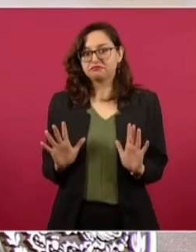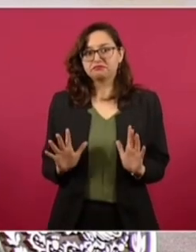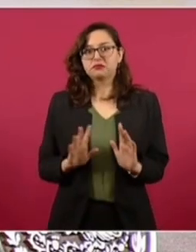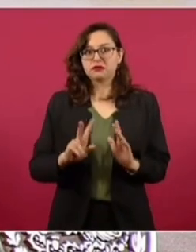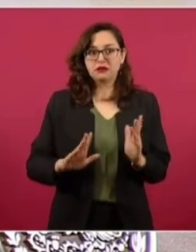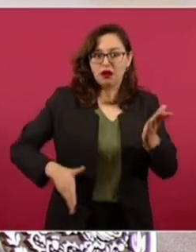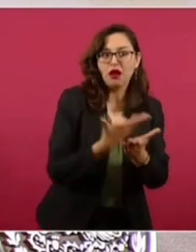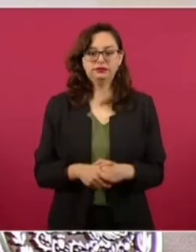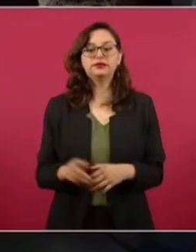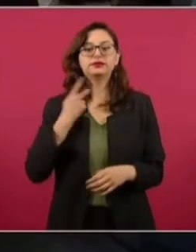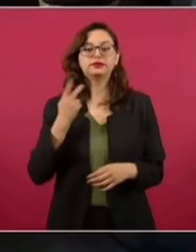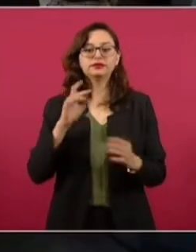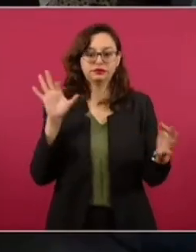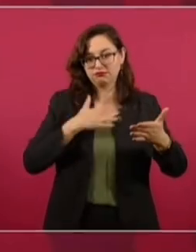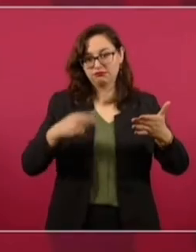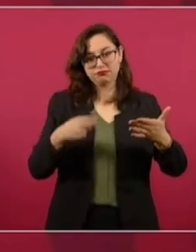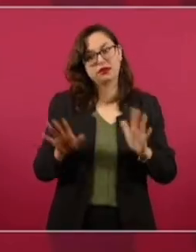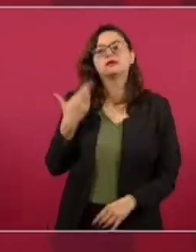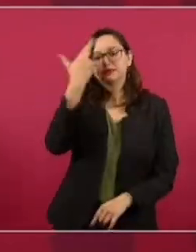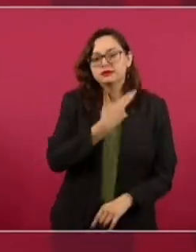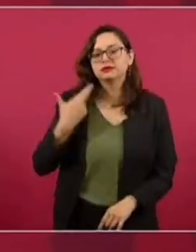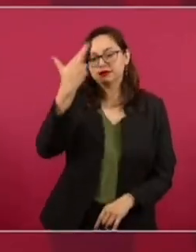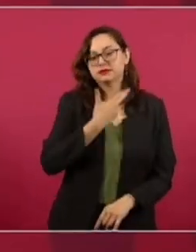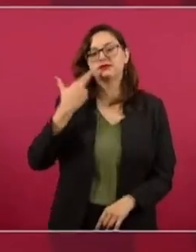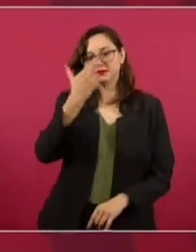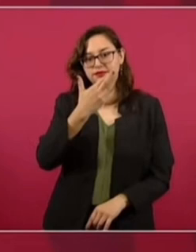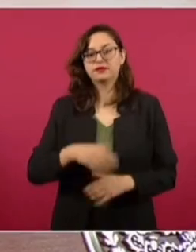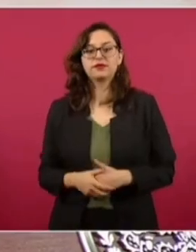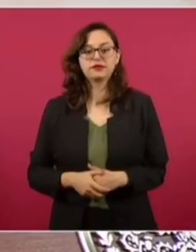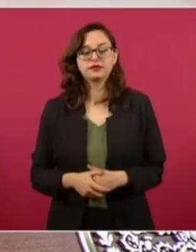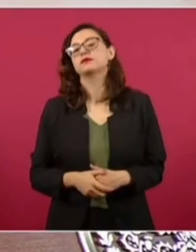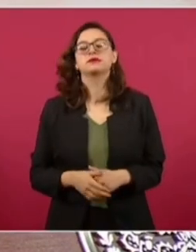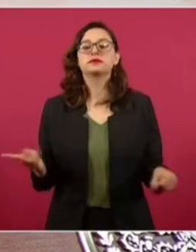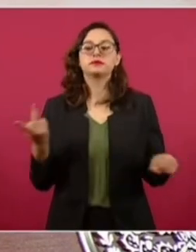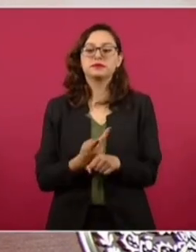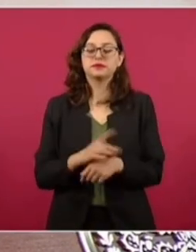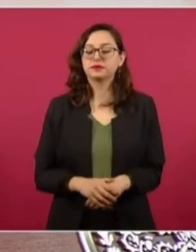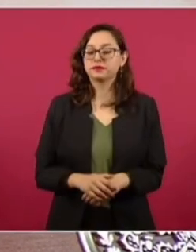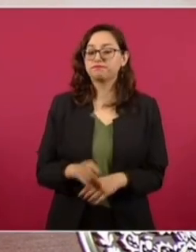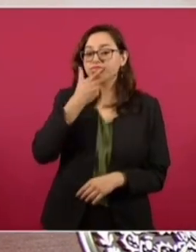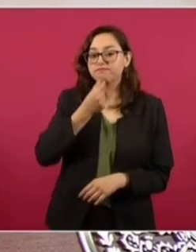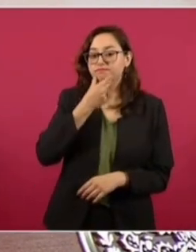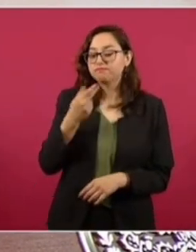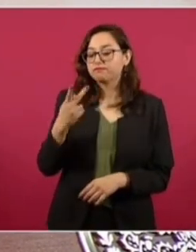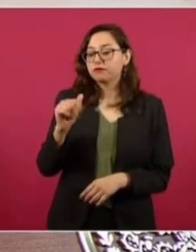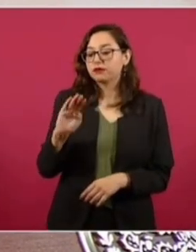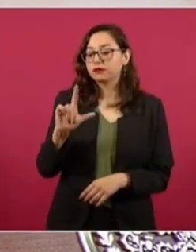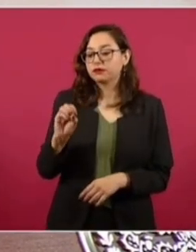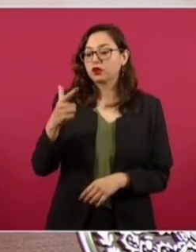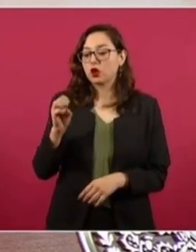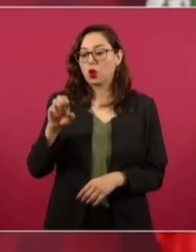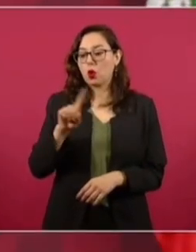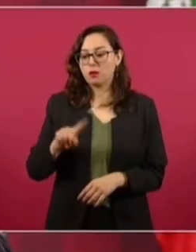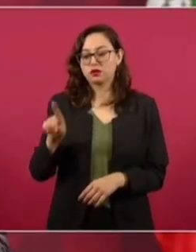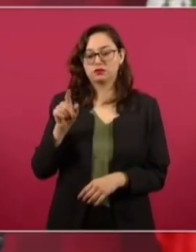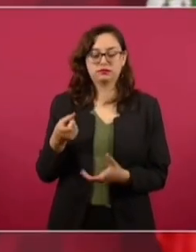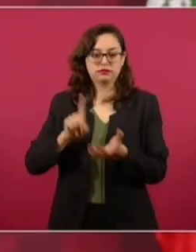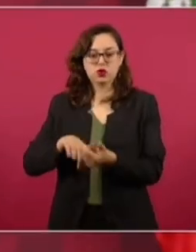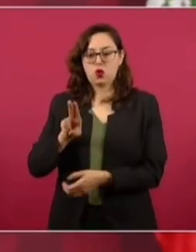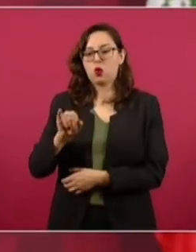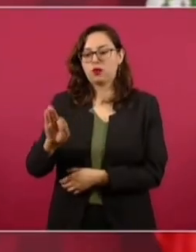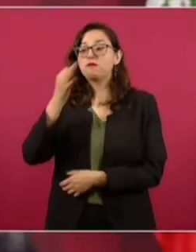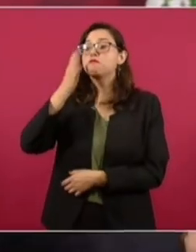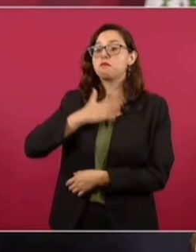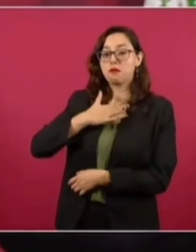a presentar denuncias. Entonces, cuando Pablo Gómez me dice que existe esa investigación, ese